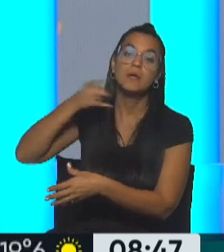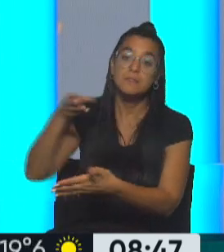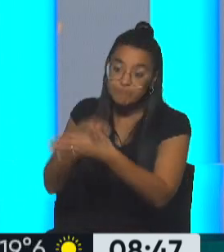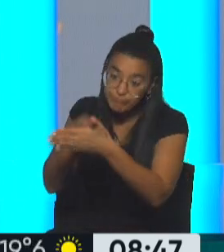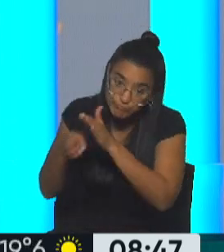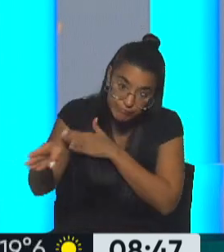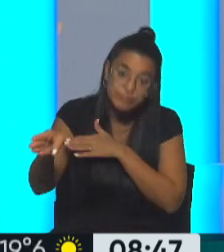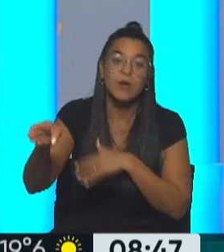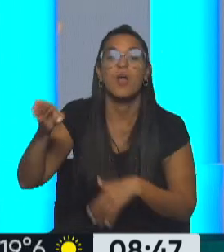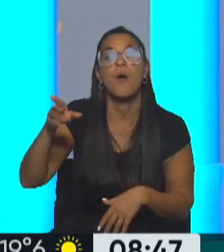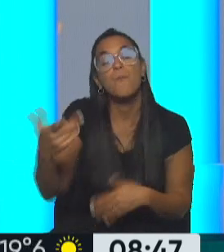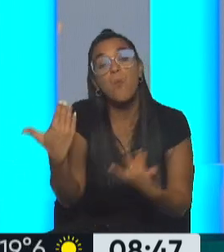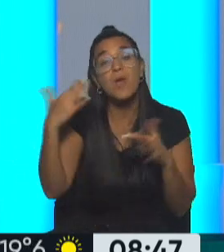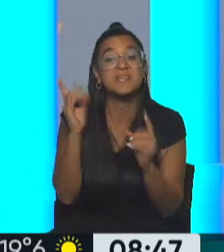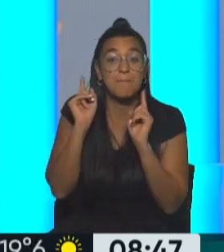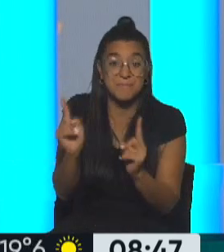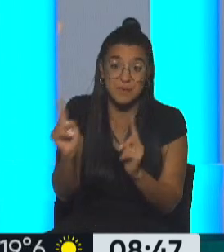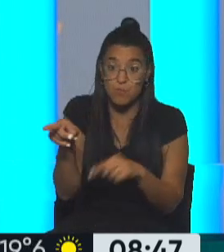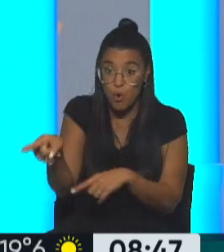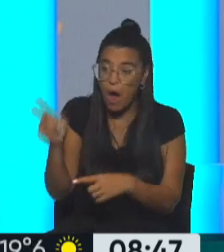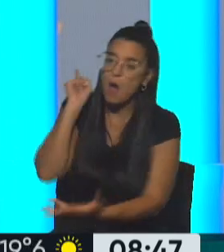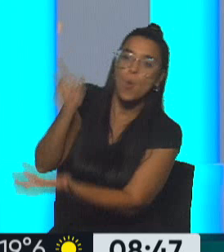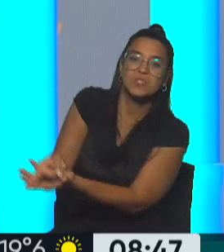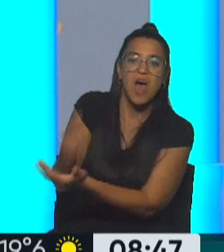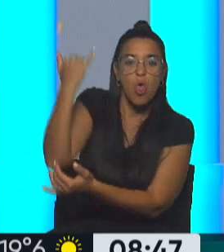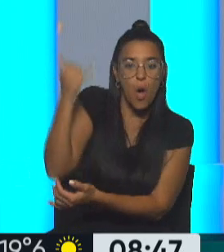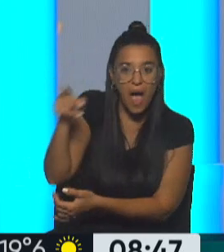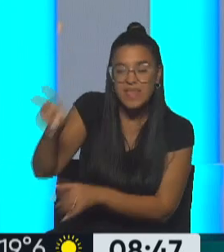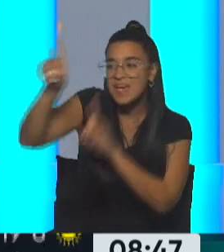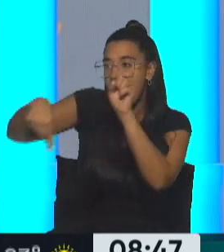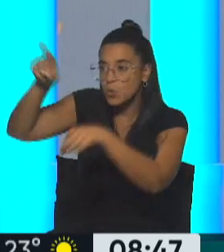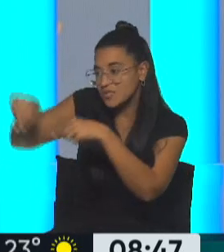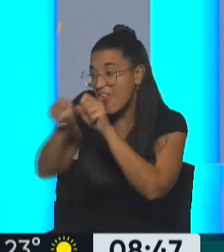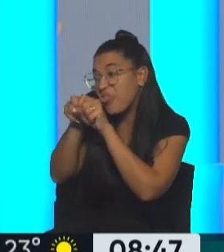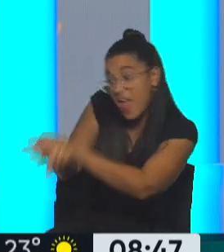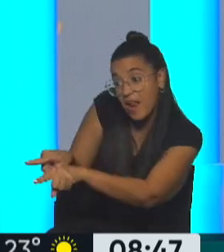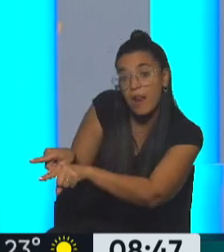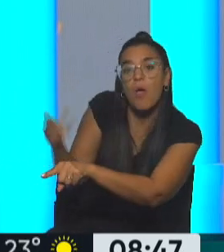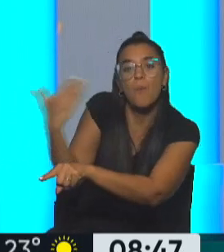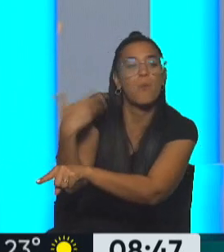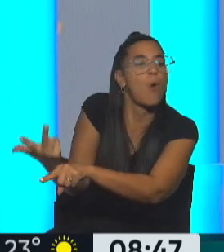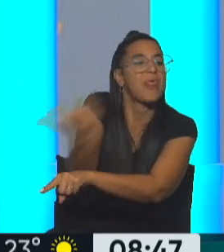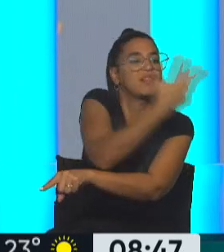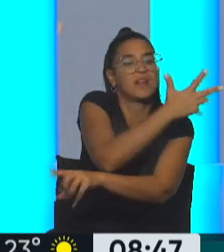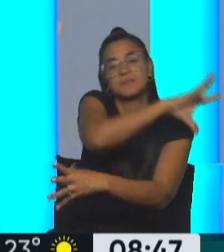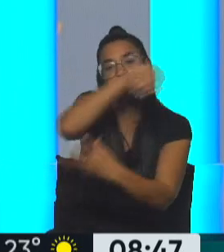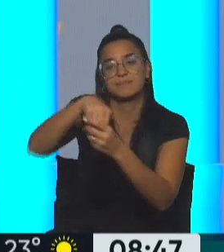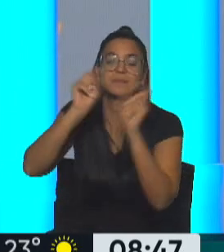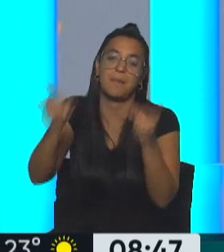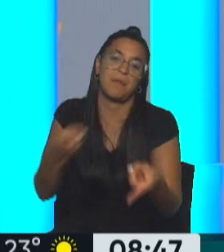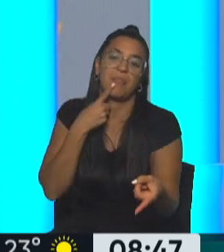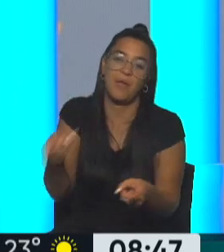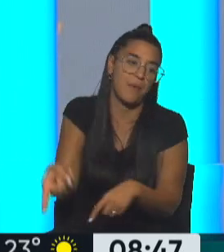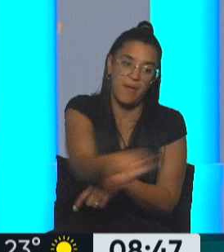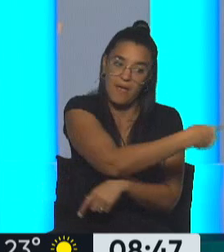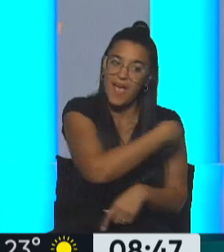de Lorenzetti, por el propio peso de la acusación, de las causales que lo llevan al juicio político, hubiera que hacerla